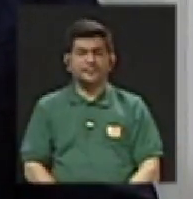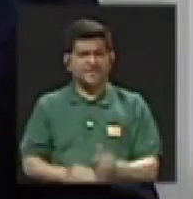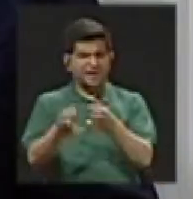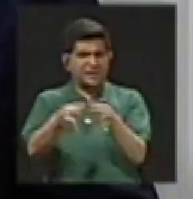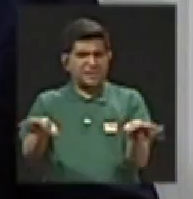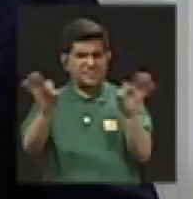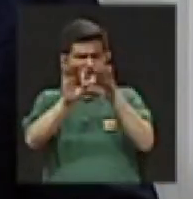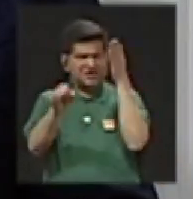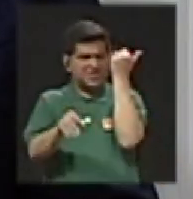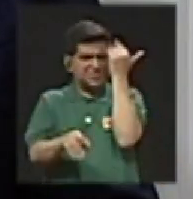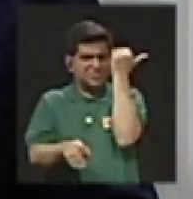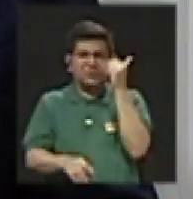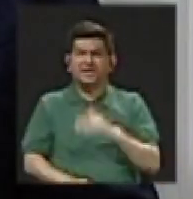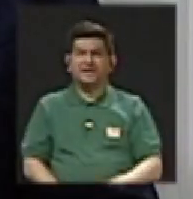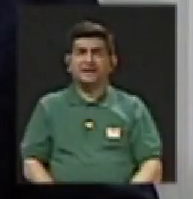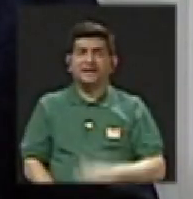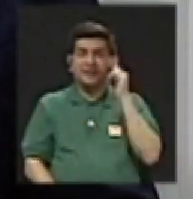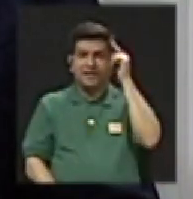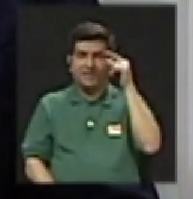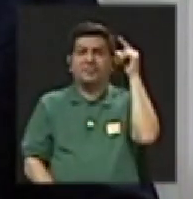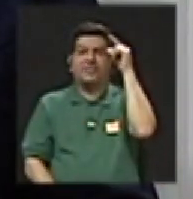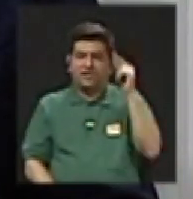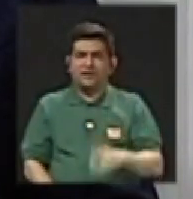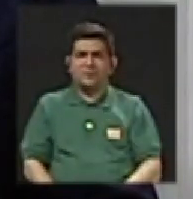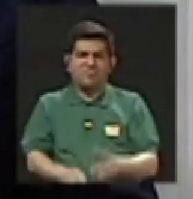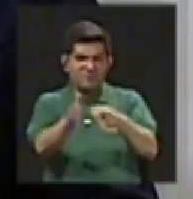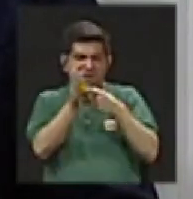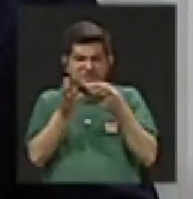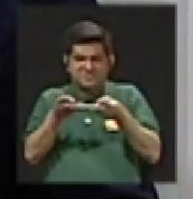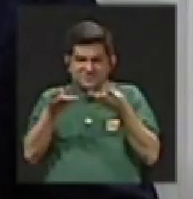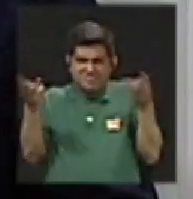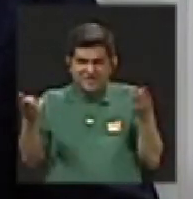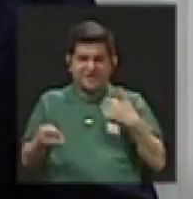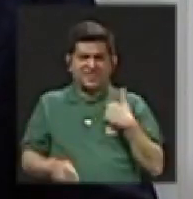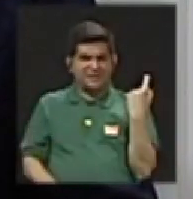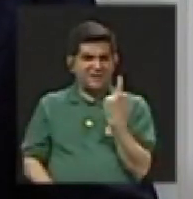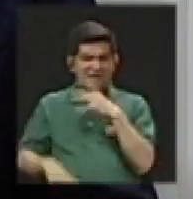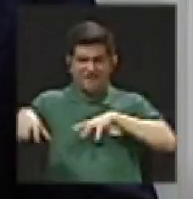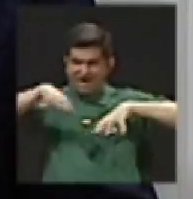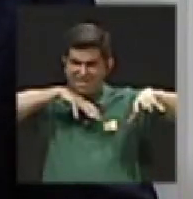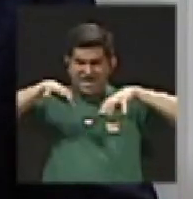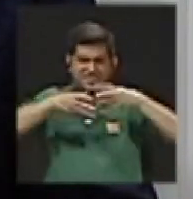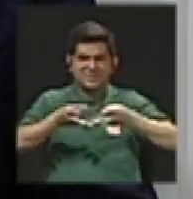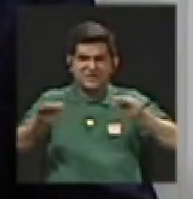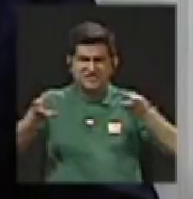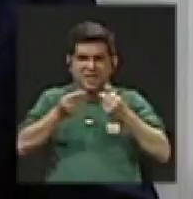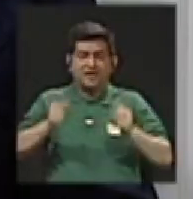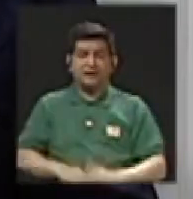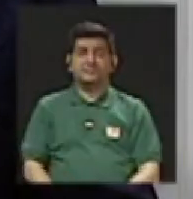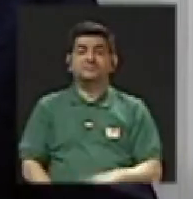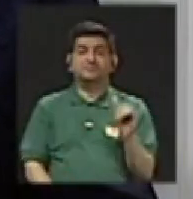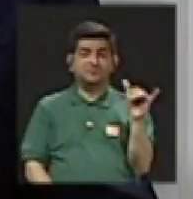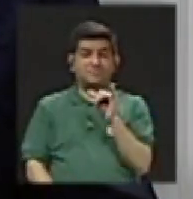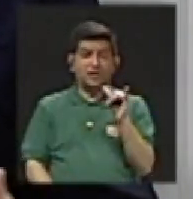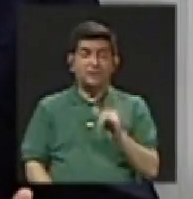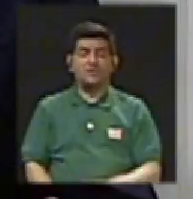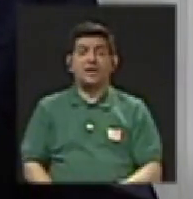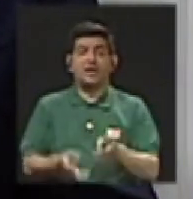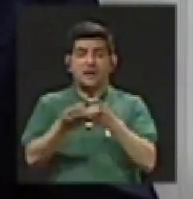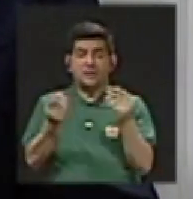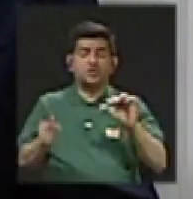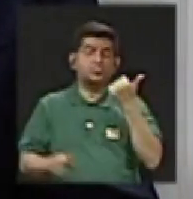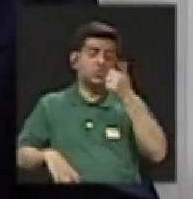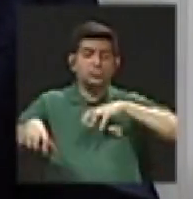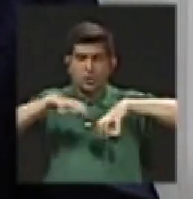relevante? Porque evidentemente la demanda de insumos que genera cada actividad productiva es a su vez producción de